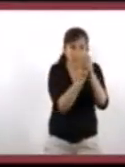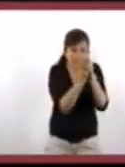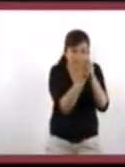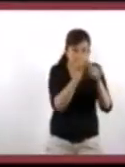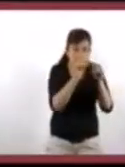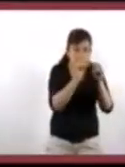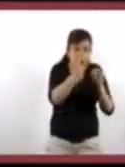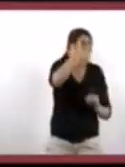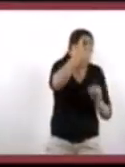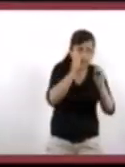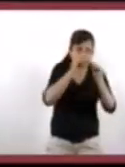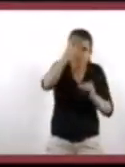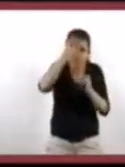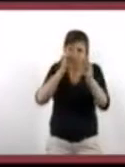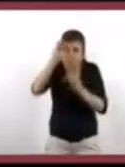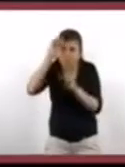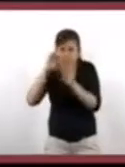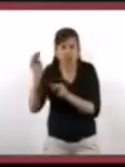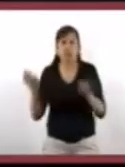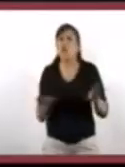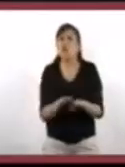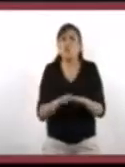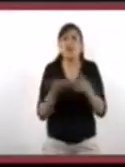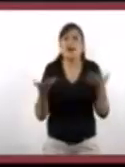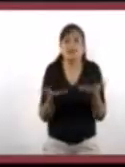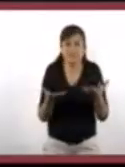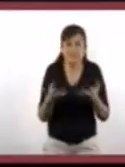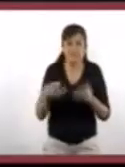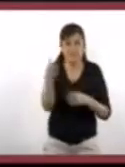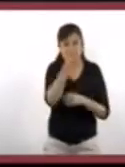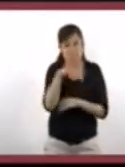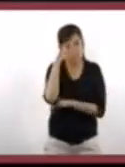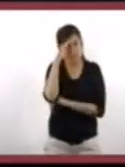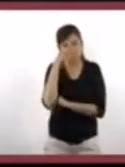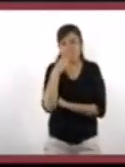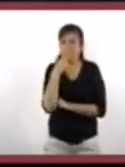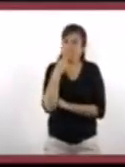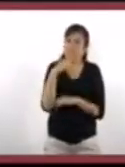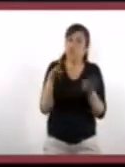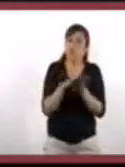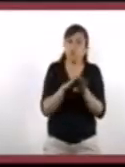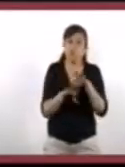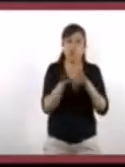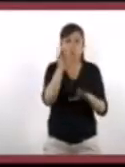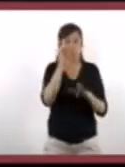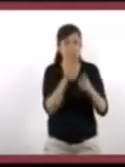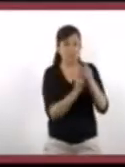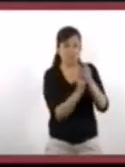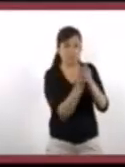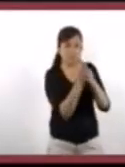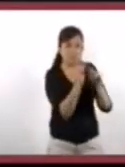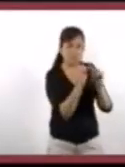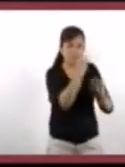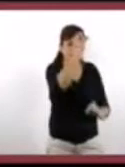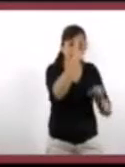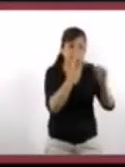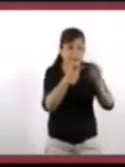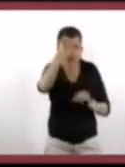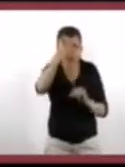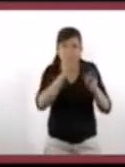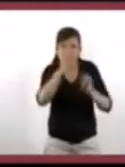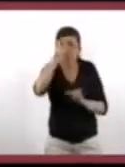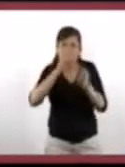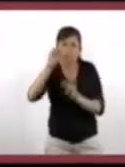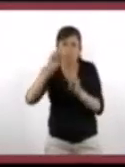tus plantas. ¿Cómo harías esto? Bueno, te podrías preguntar, ¿cómo podría encontrar ese número? Quizás quiero un número